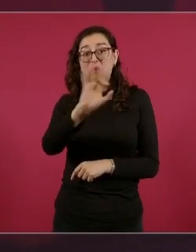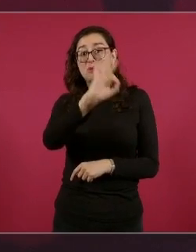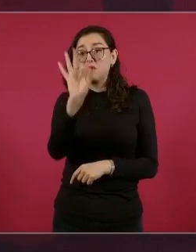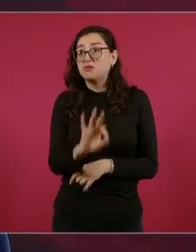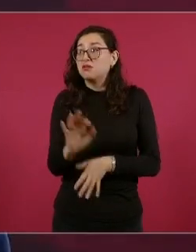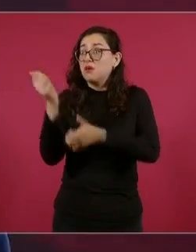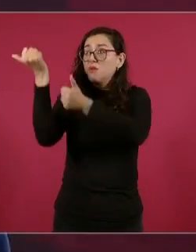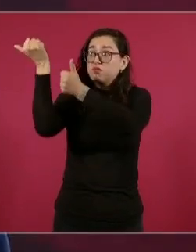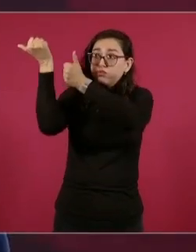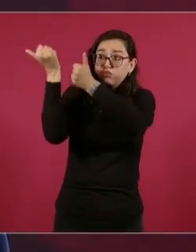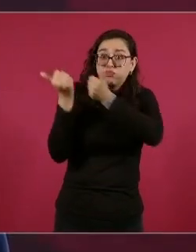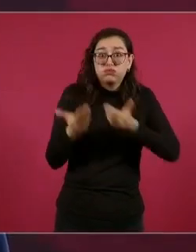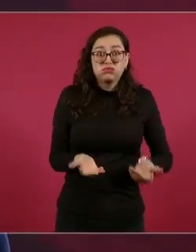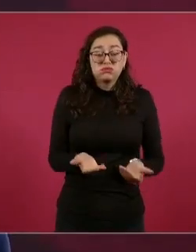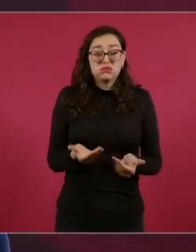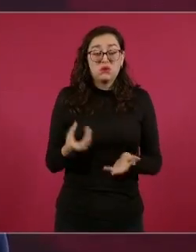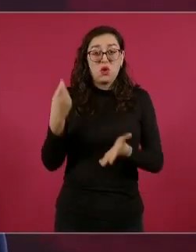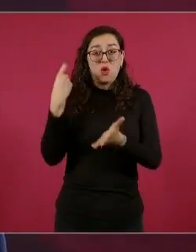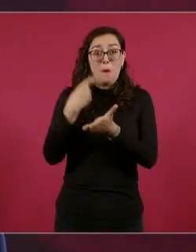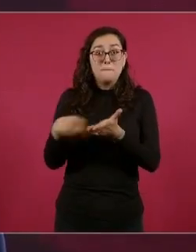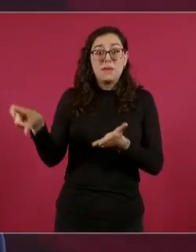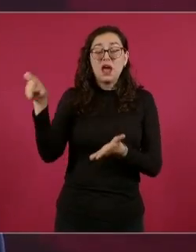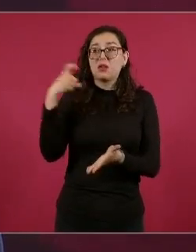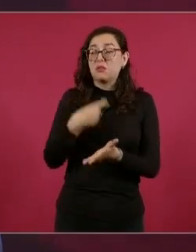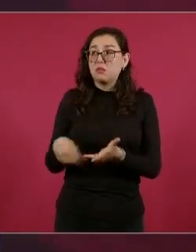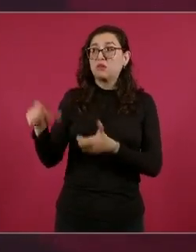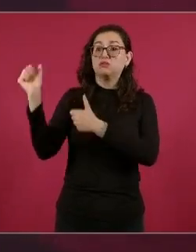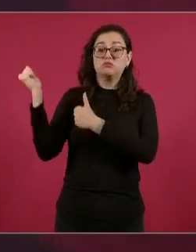extranjero. Y ahora